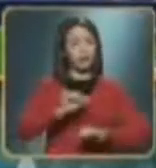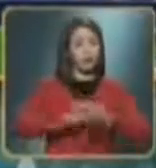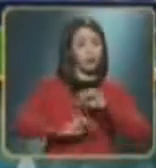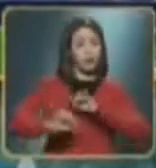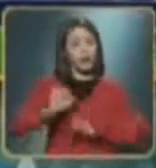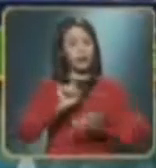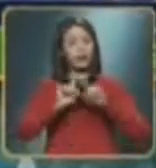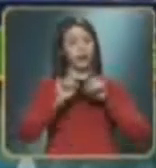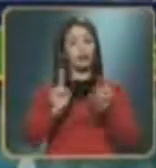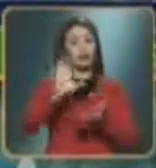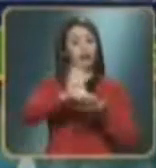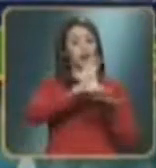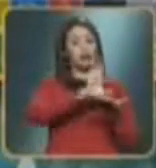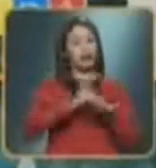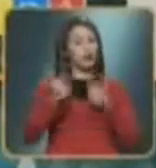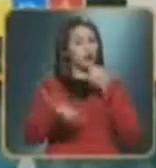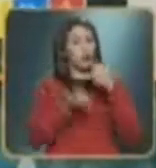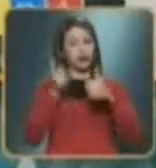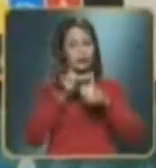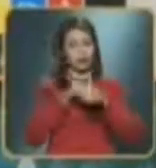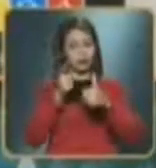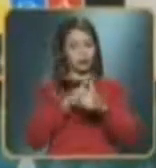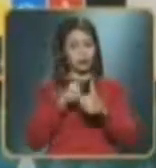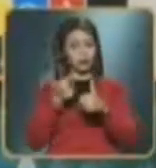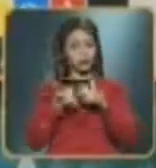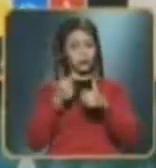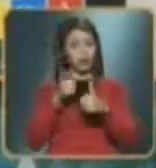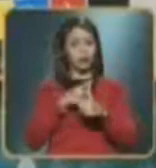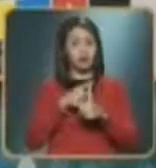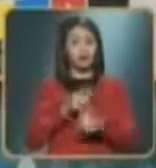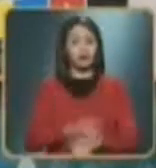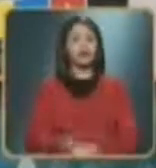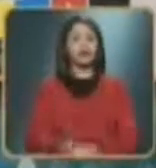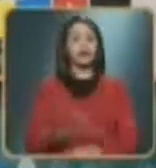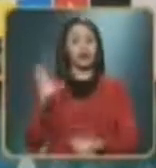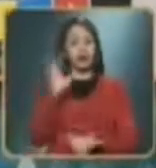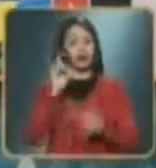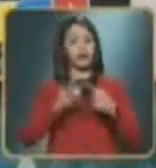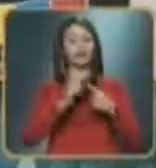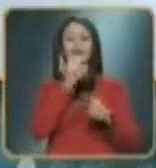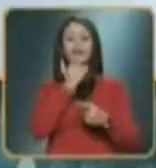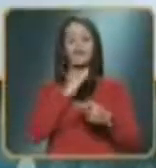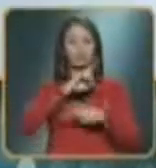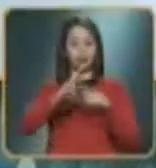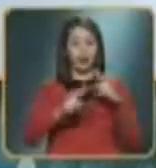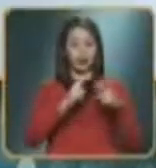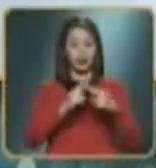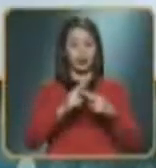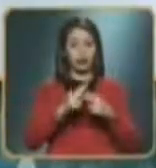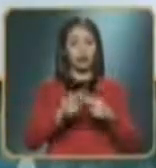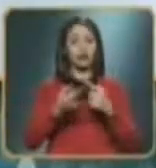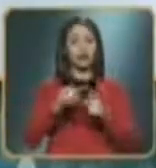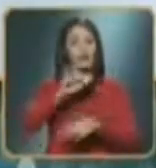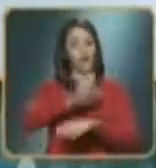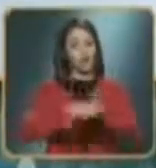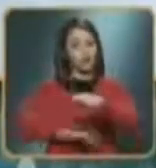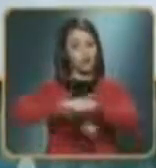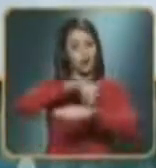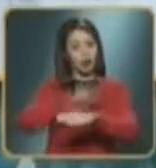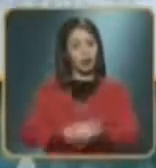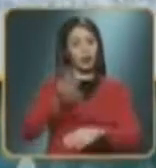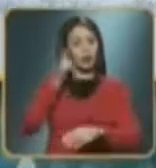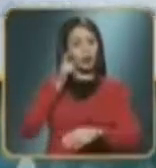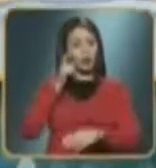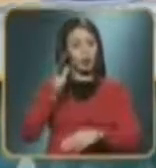entre las ciudades en las que ya está funcionando este sistema de transmisión se encuentran Caracas Valencia Puerto Ordaz Barcelona guarenas